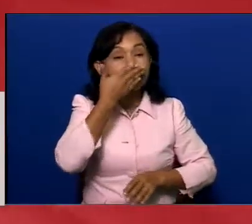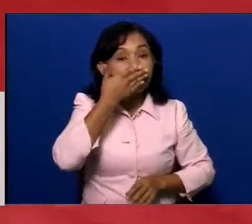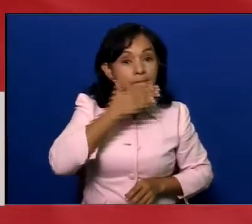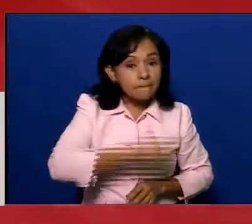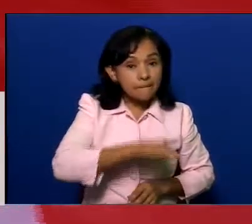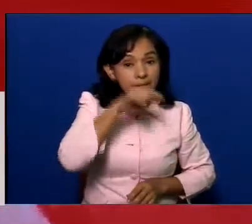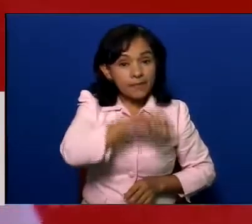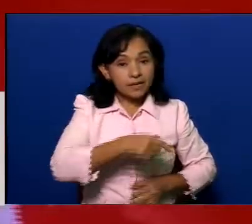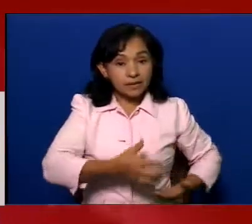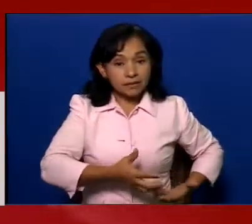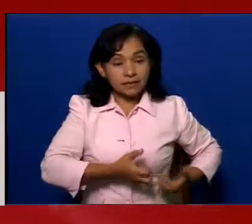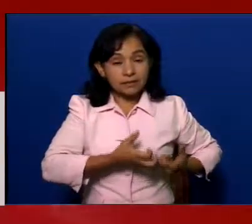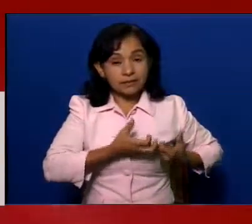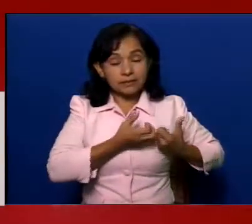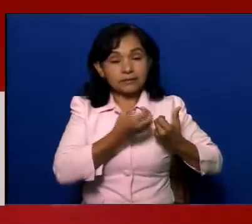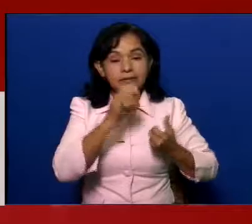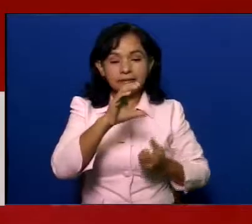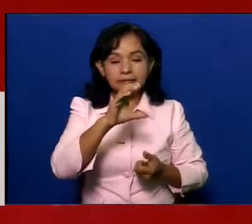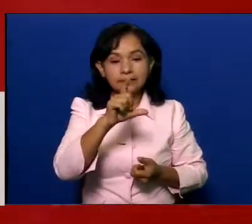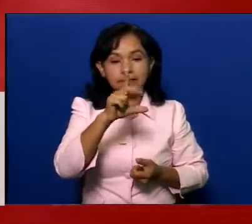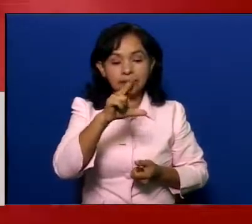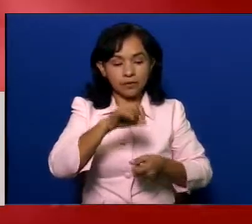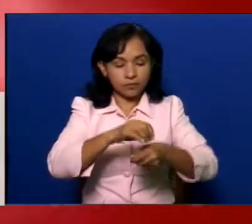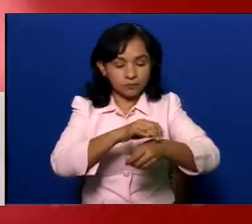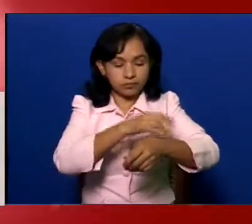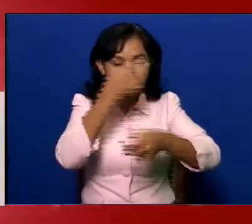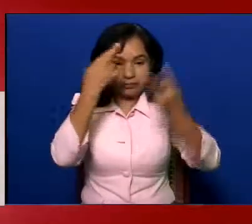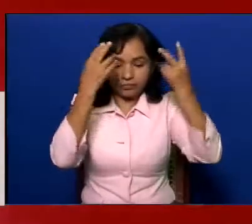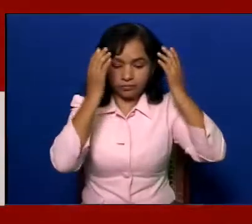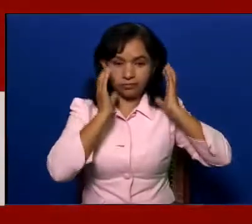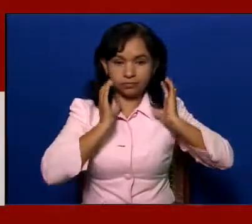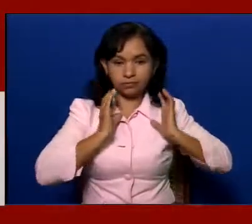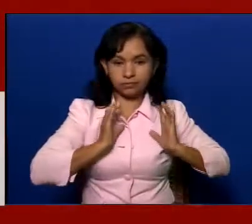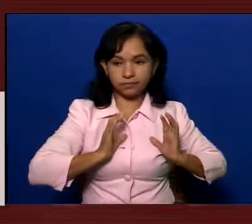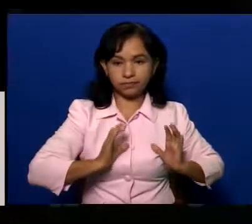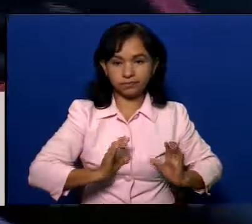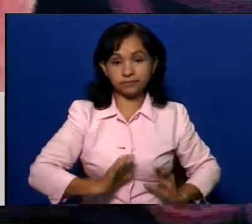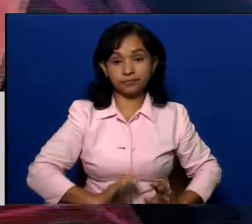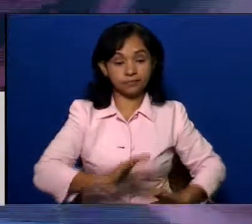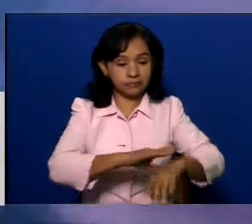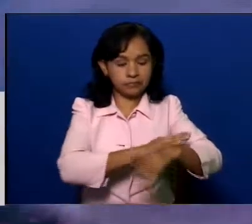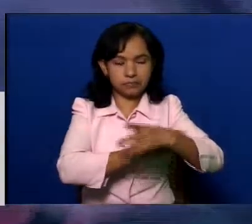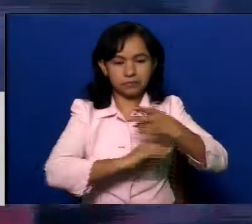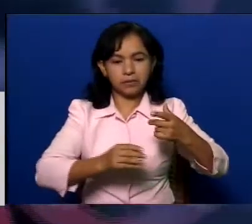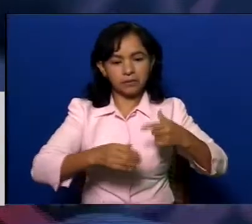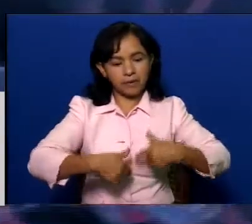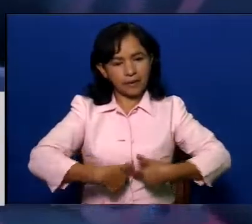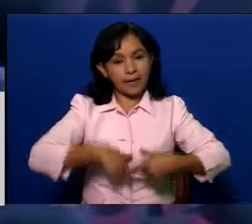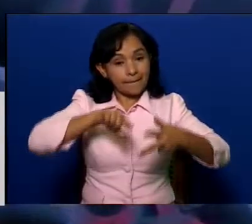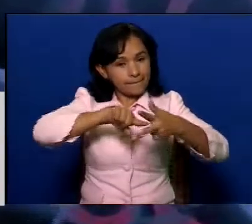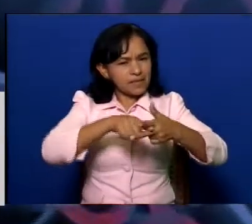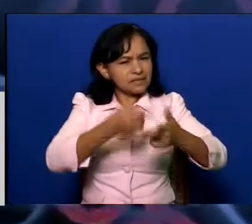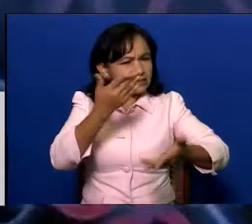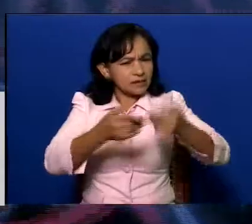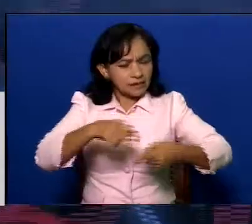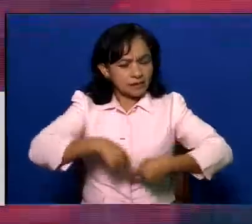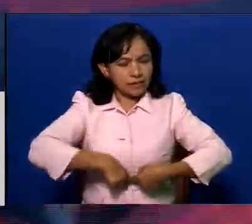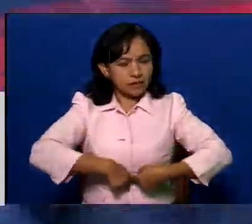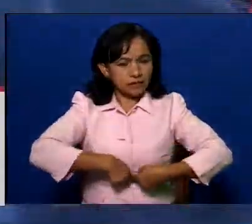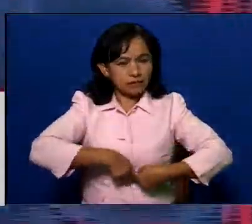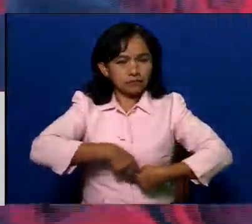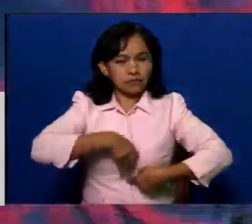viajan, como son células, viajan a distintas partes del cuerpo y puede empezar en el estómago y